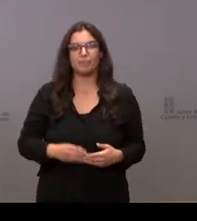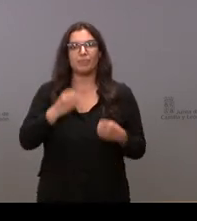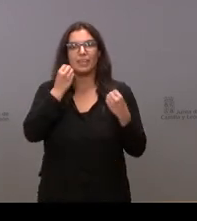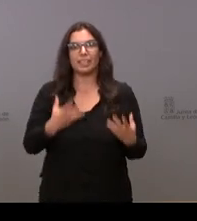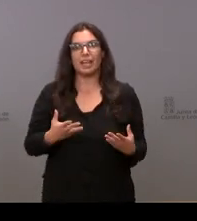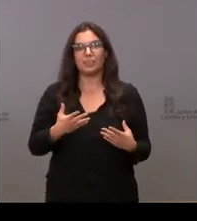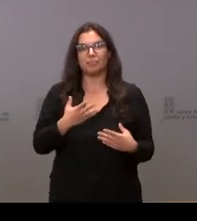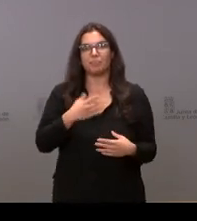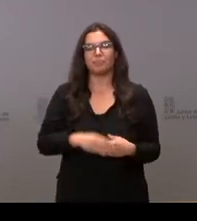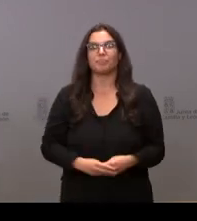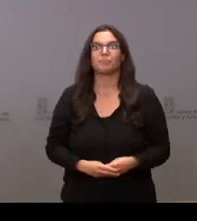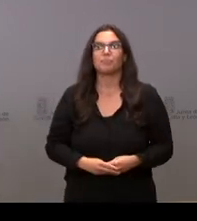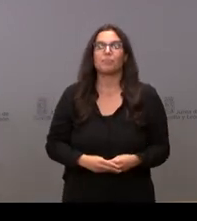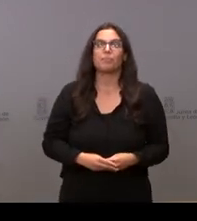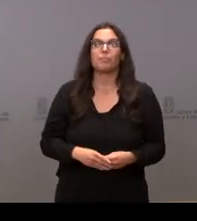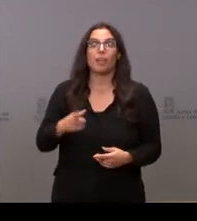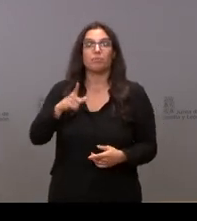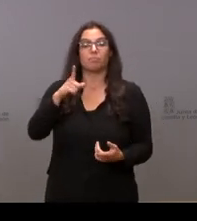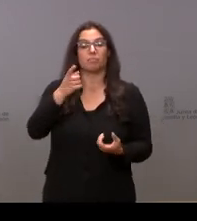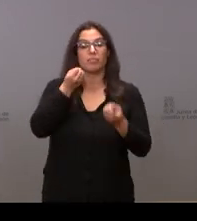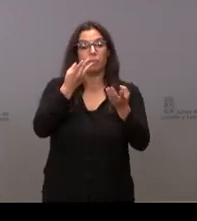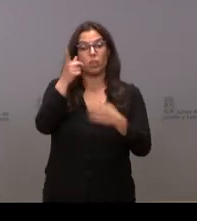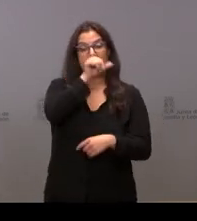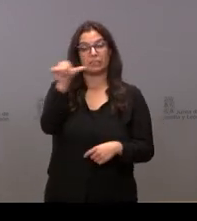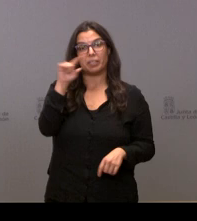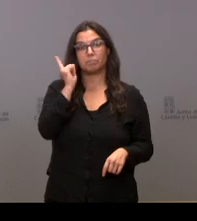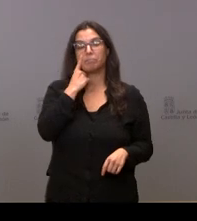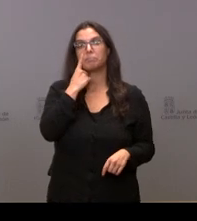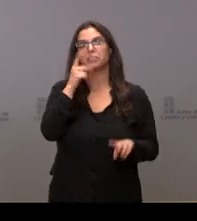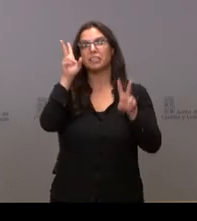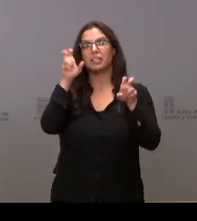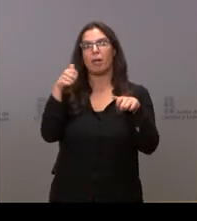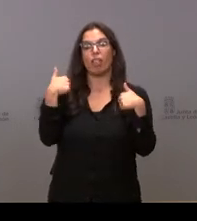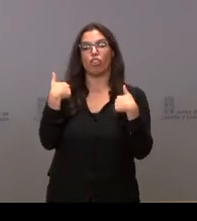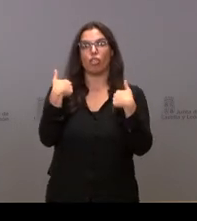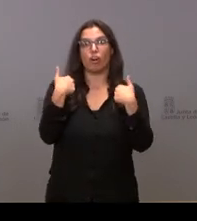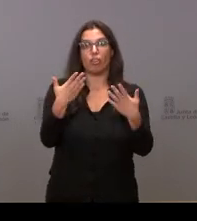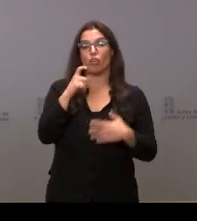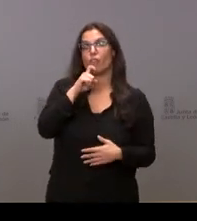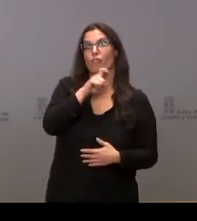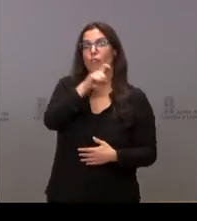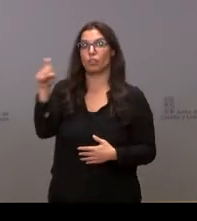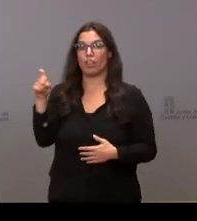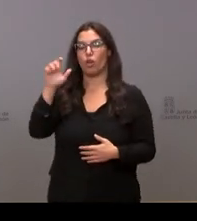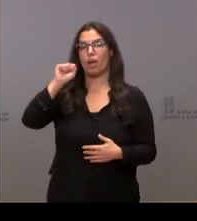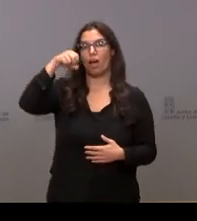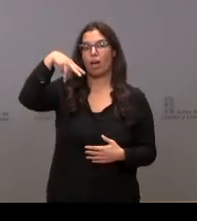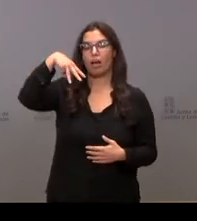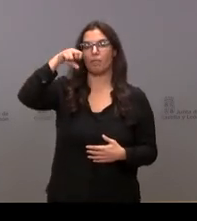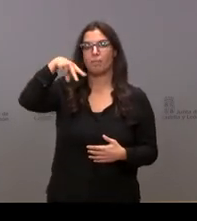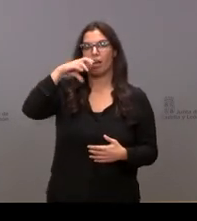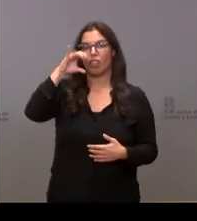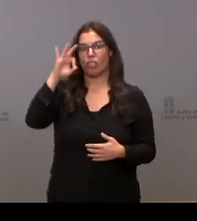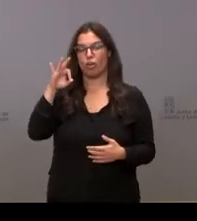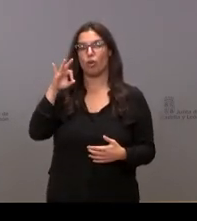Buenas. Pues era solo por aclarar una información que había salido esta semana de la donación que ha hecho la Fundación Amancio Ortega de equipos